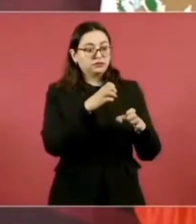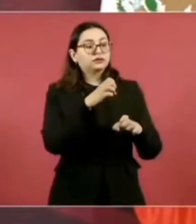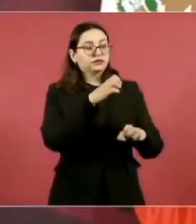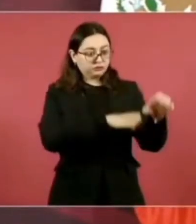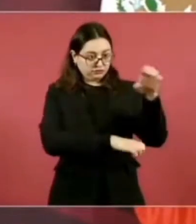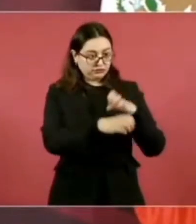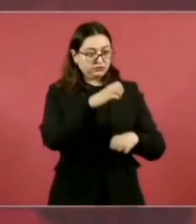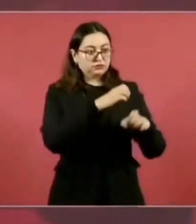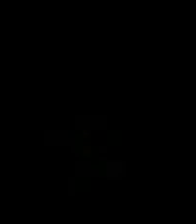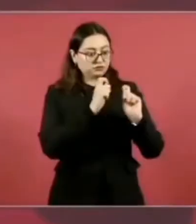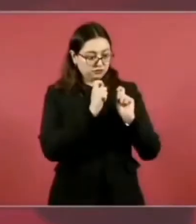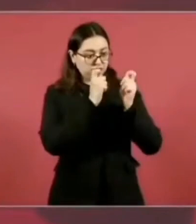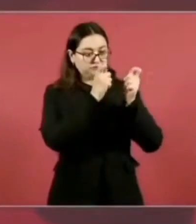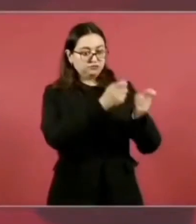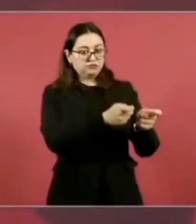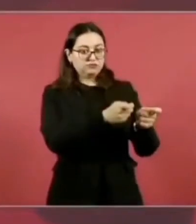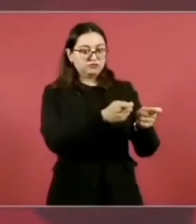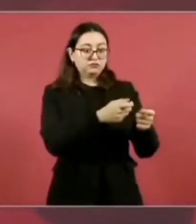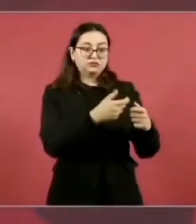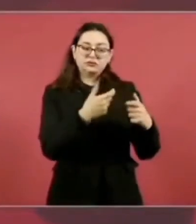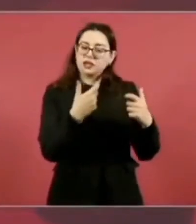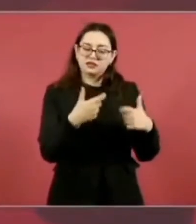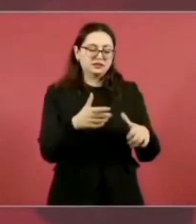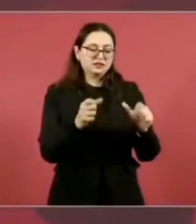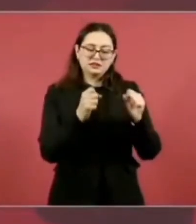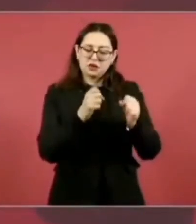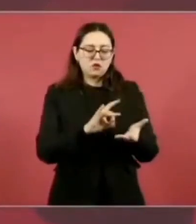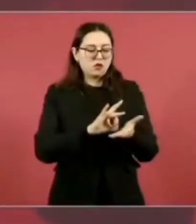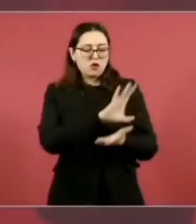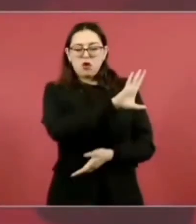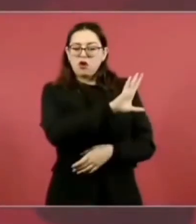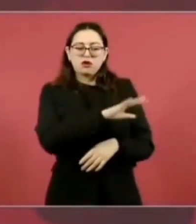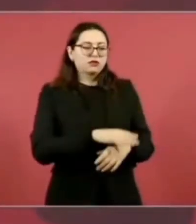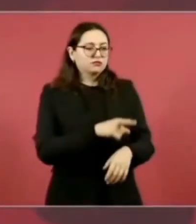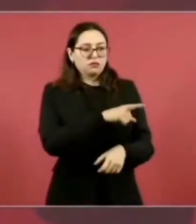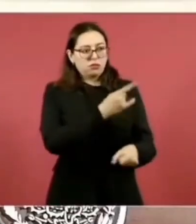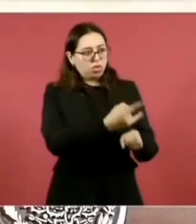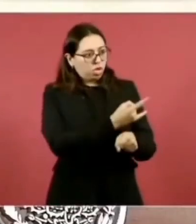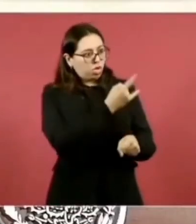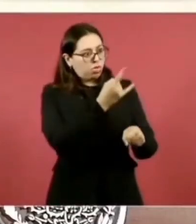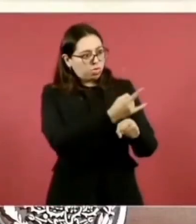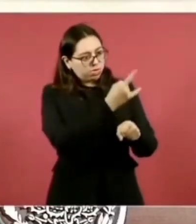empresarial, ya lo hubiesen corrido con esos resultados.